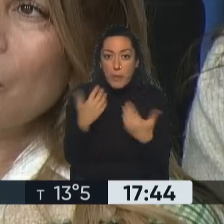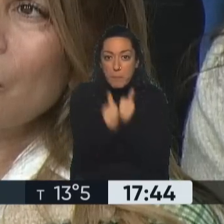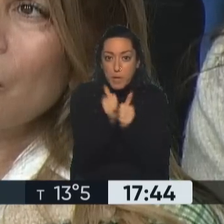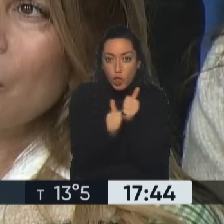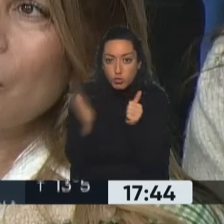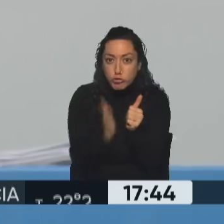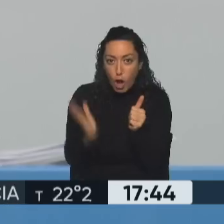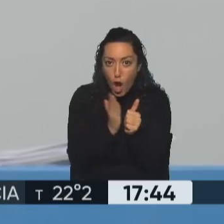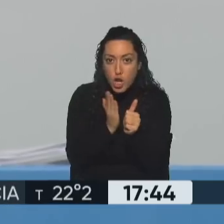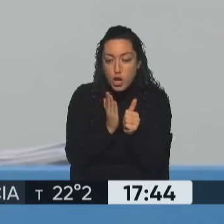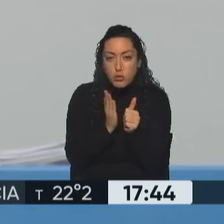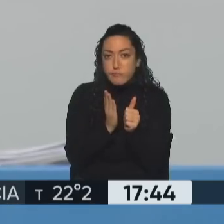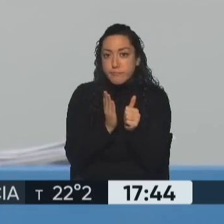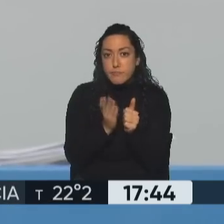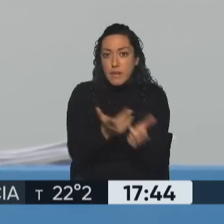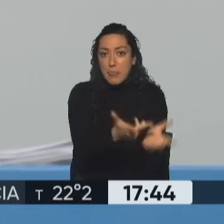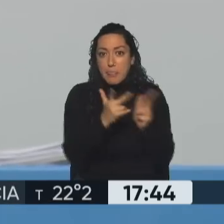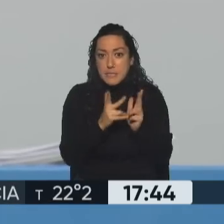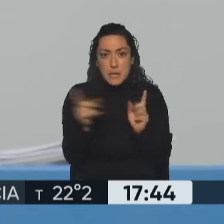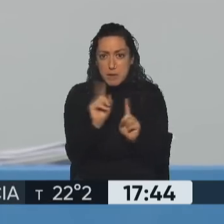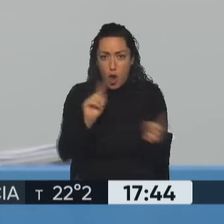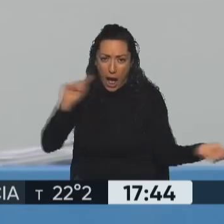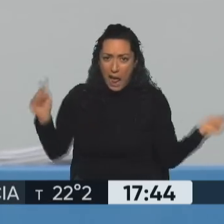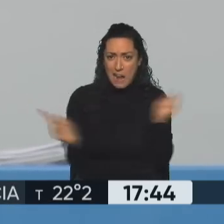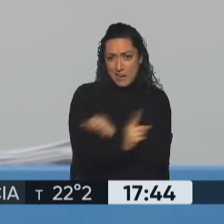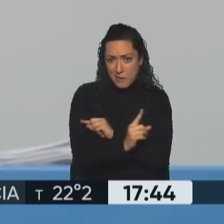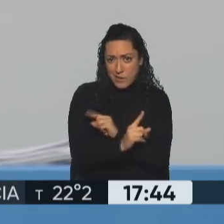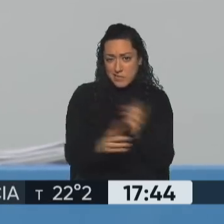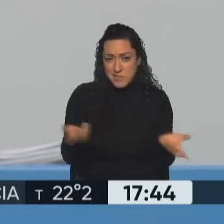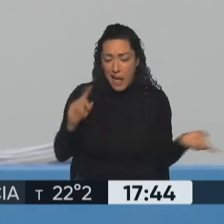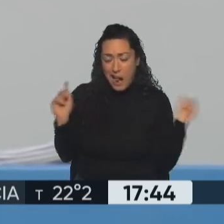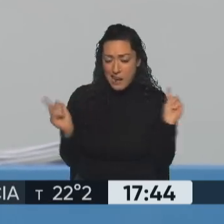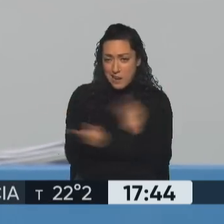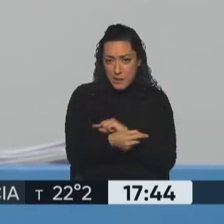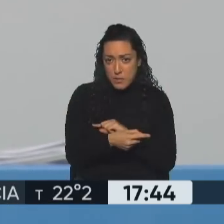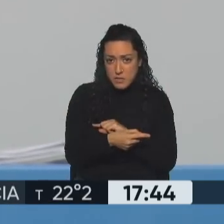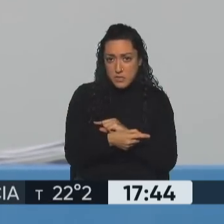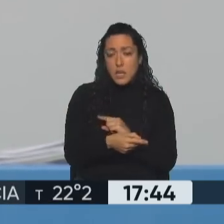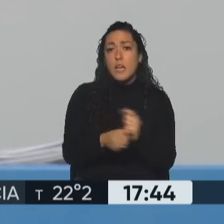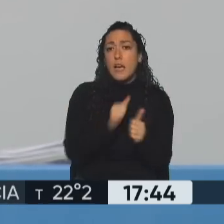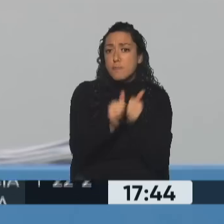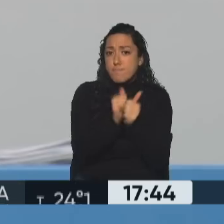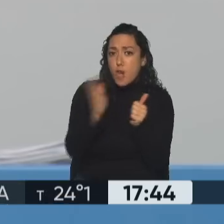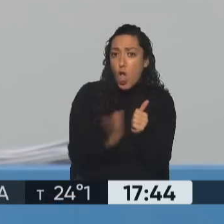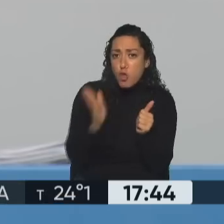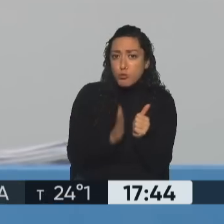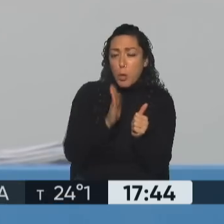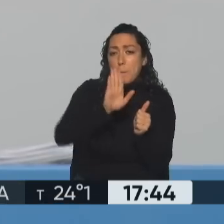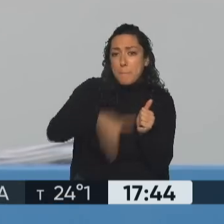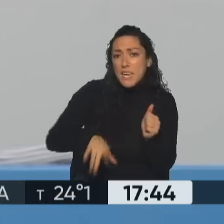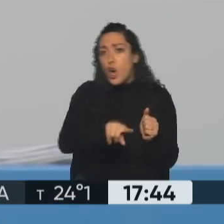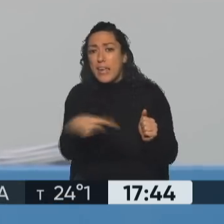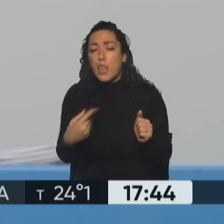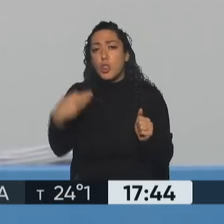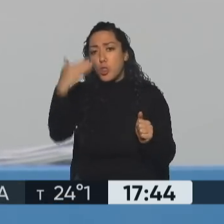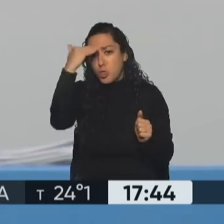no estarían indicando al contrario. Al contrario, son menores a lo del